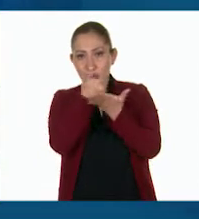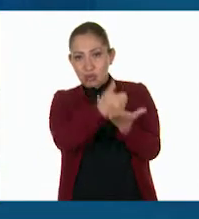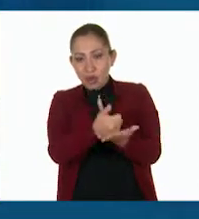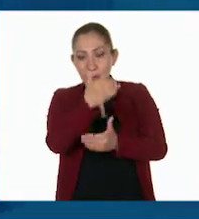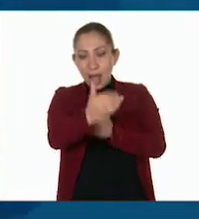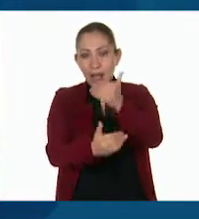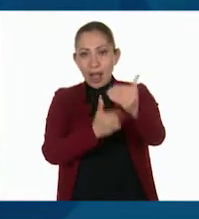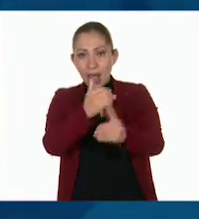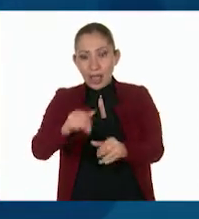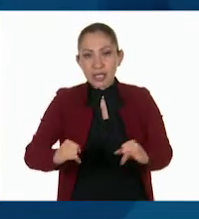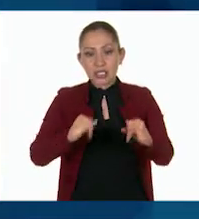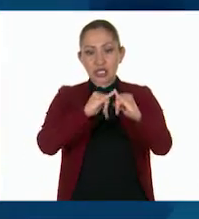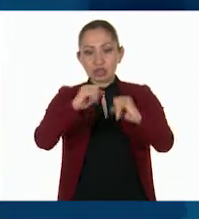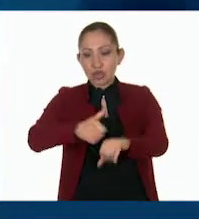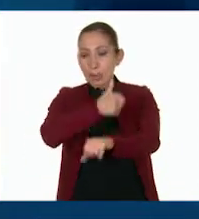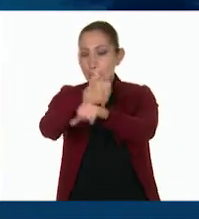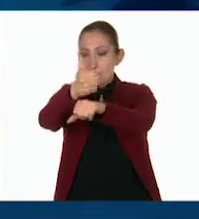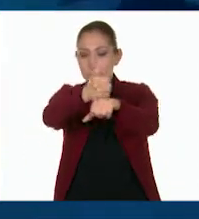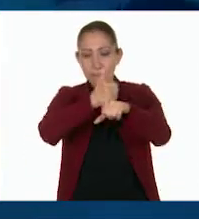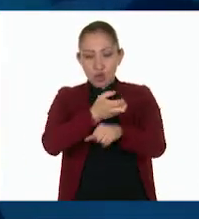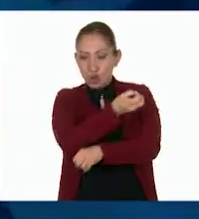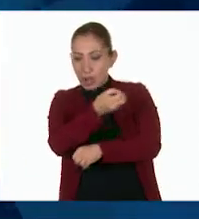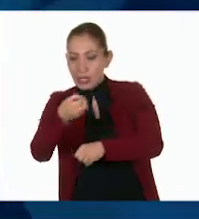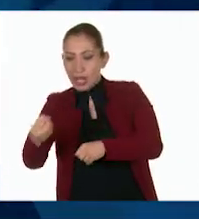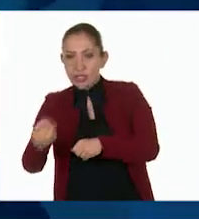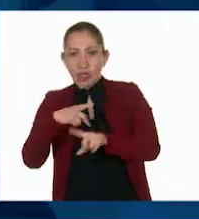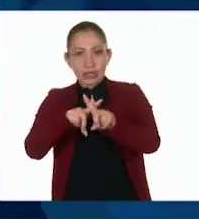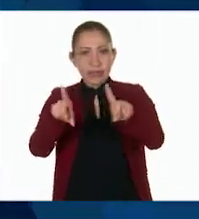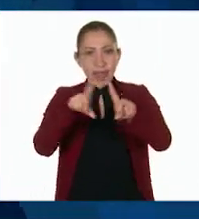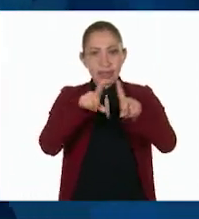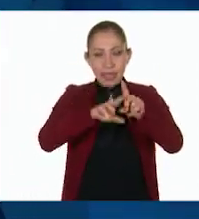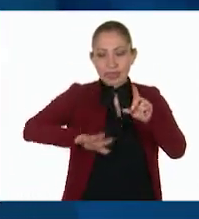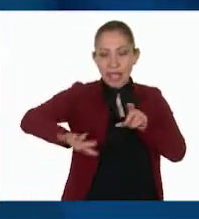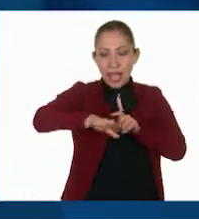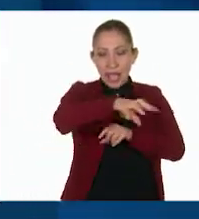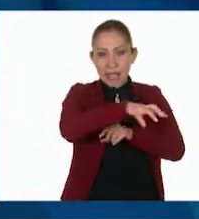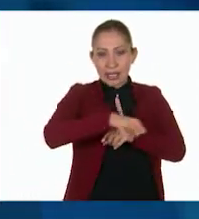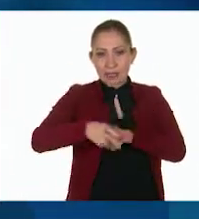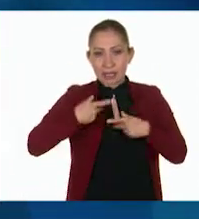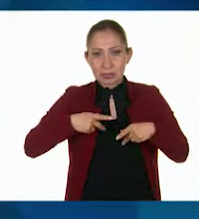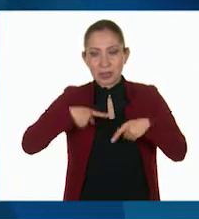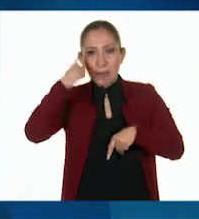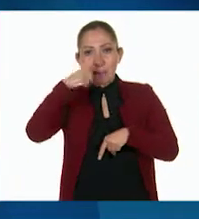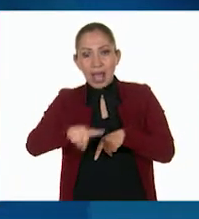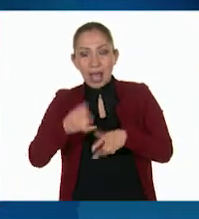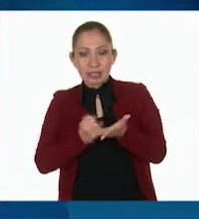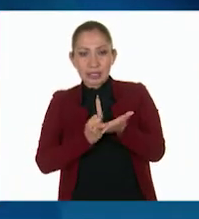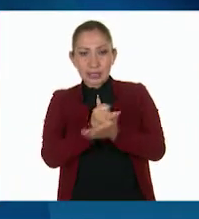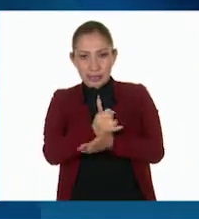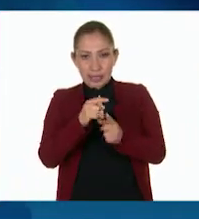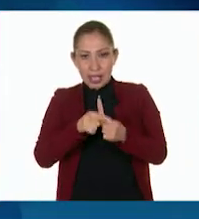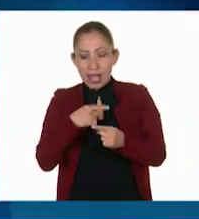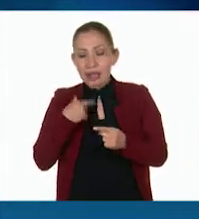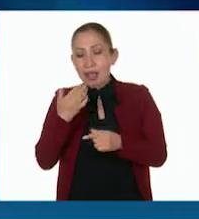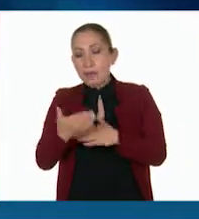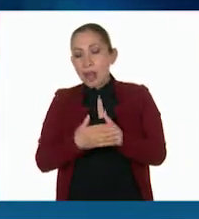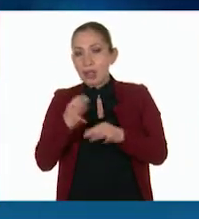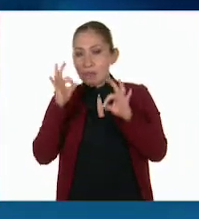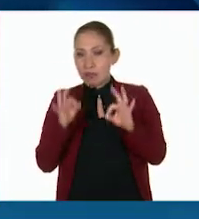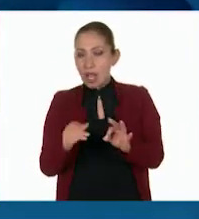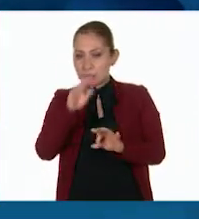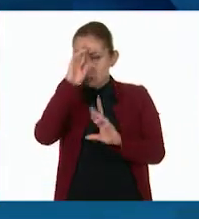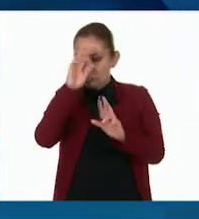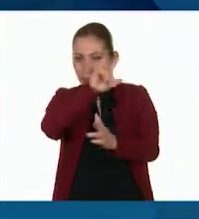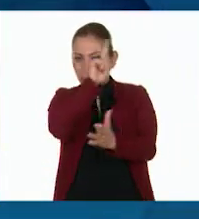los pasos a la institucionalización y organización de los diferentes sectores de la sociedad para tomar decisiones en un marco de legalidad